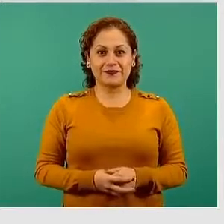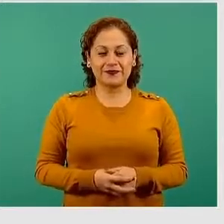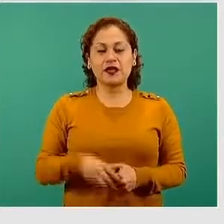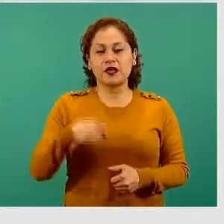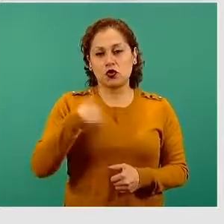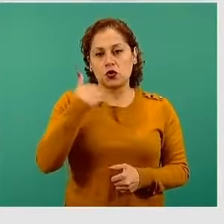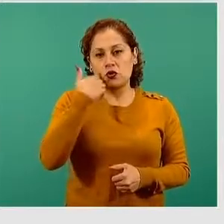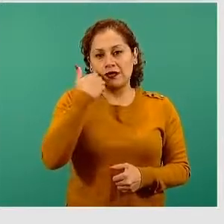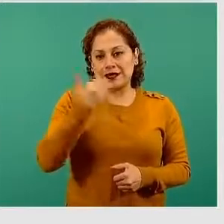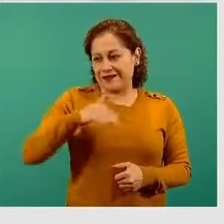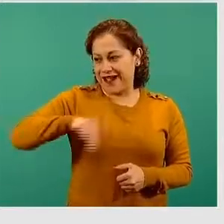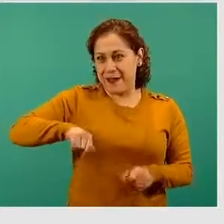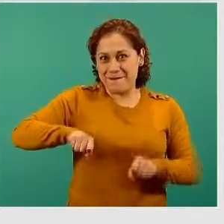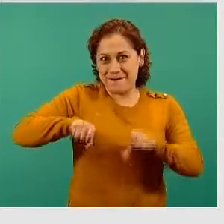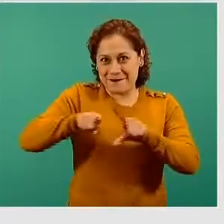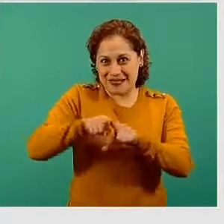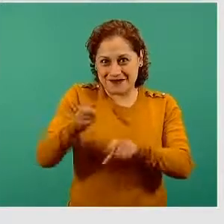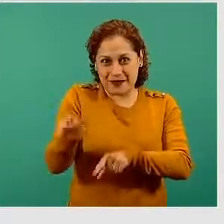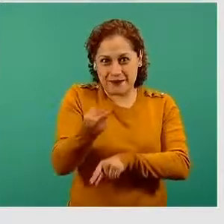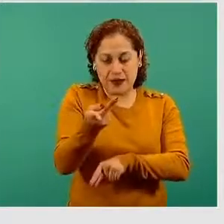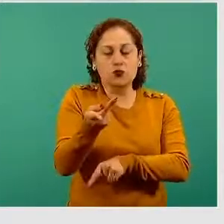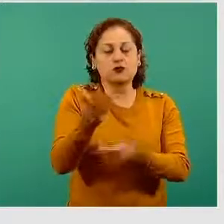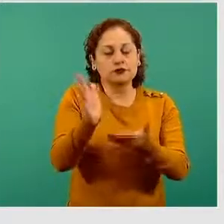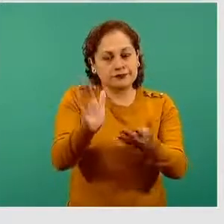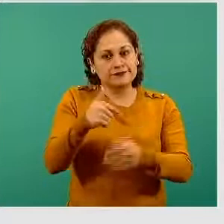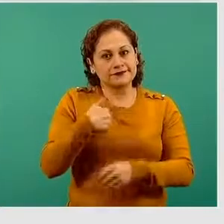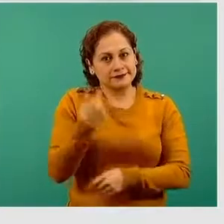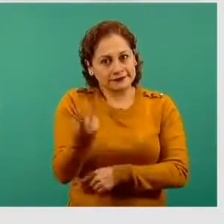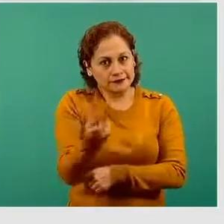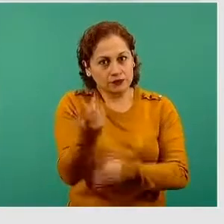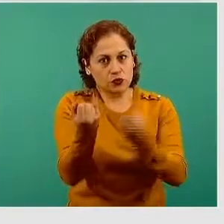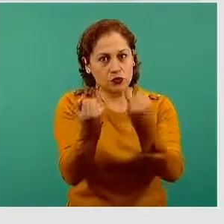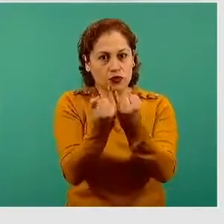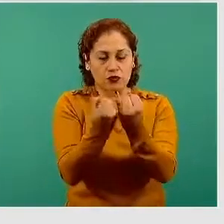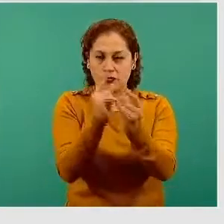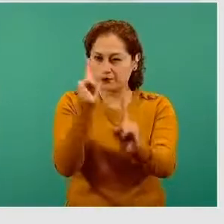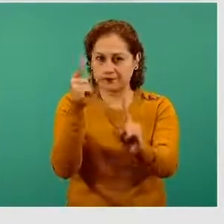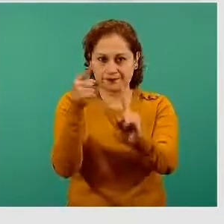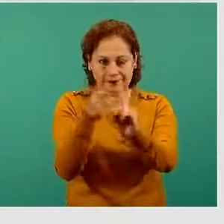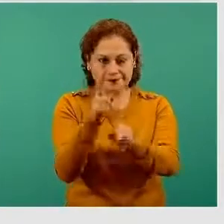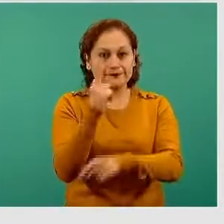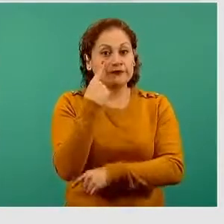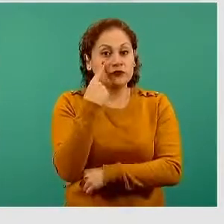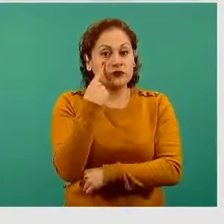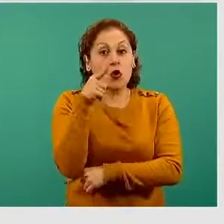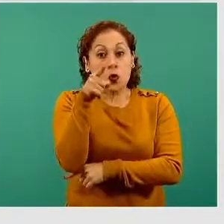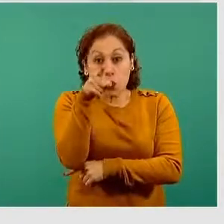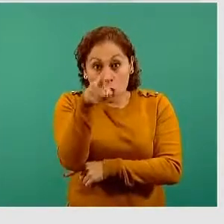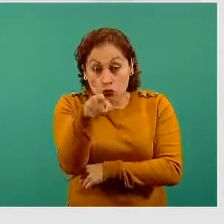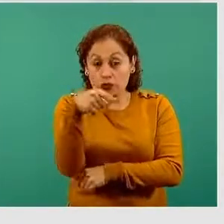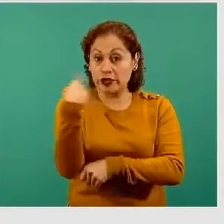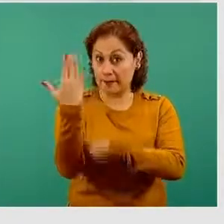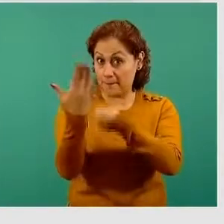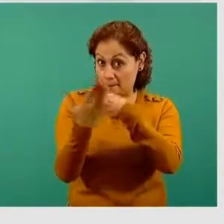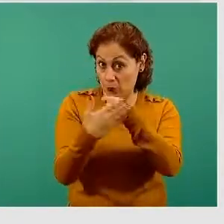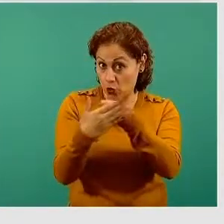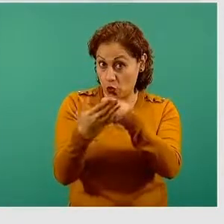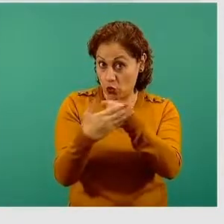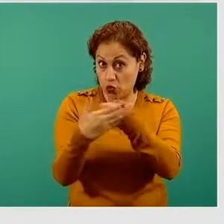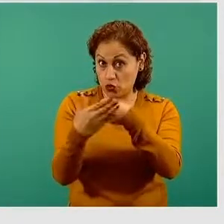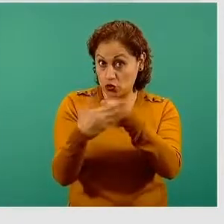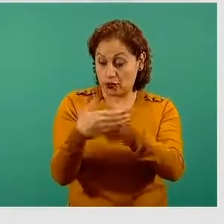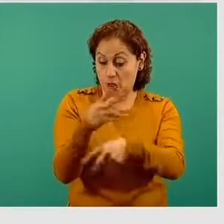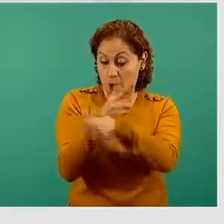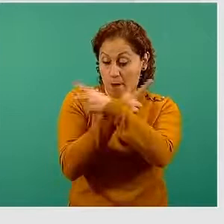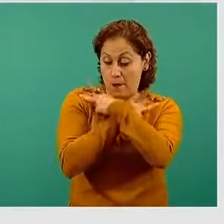la pregunta que acaba de hacer el compañero y preguntar de manera específica. ¿Se va a recomendar a la gente que en estas vacaciones de Semana